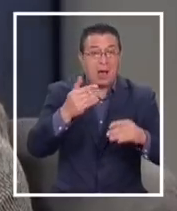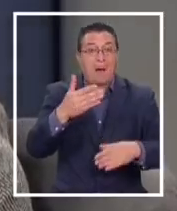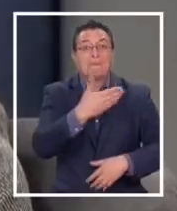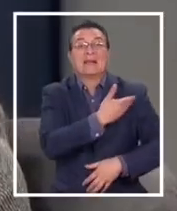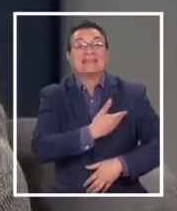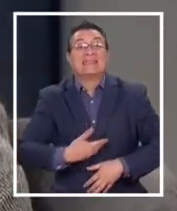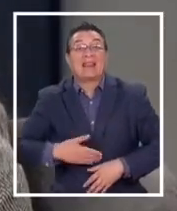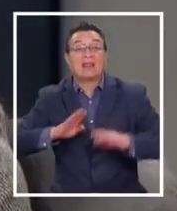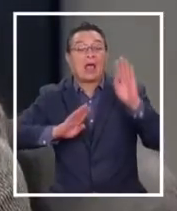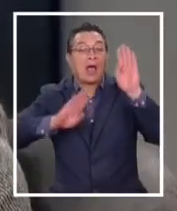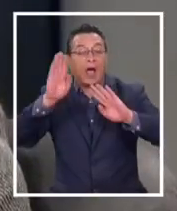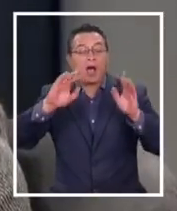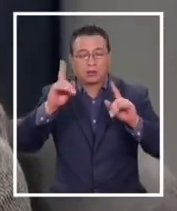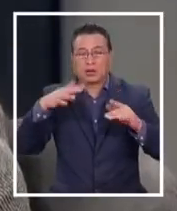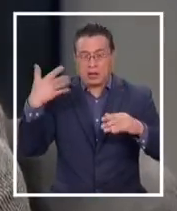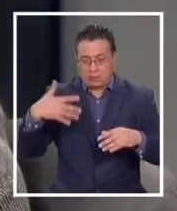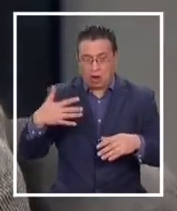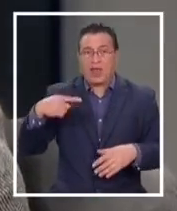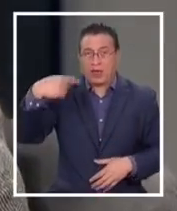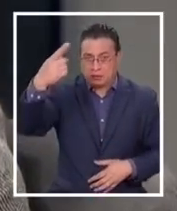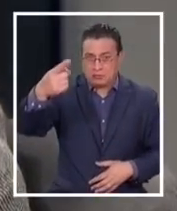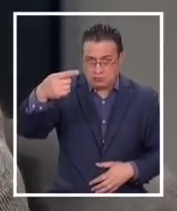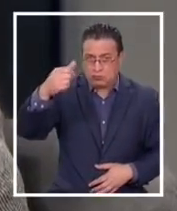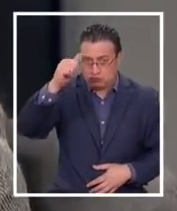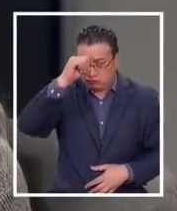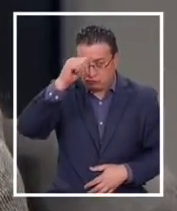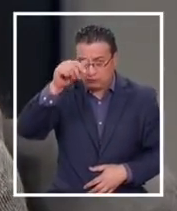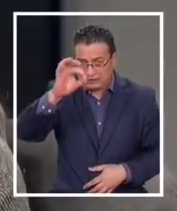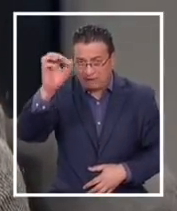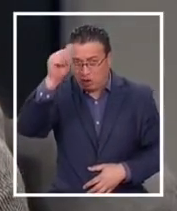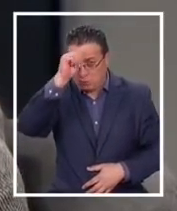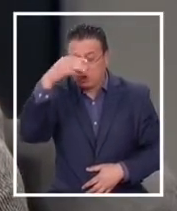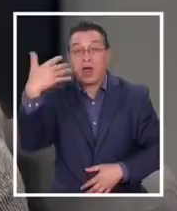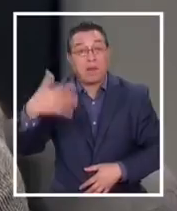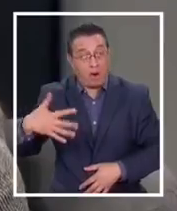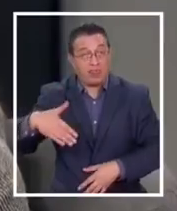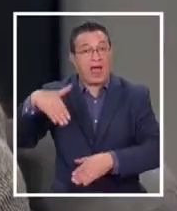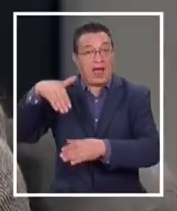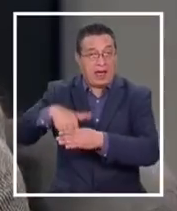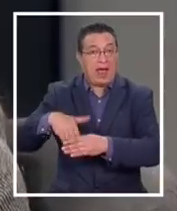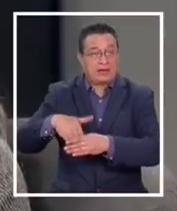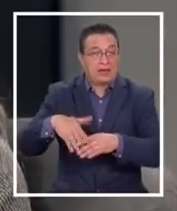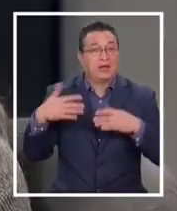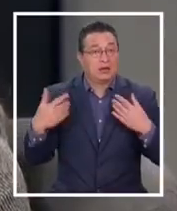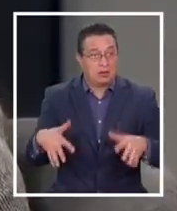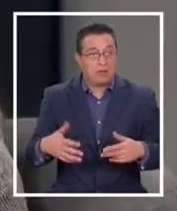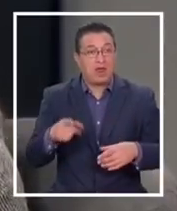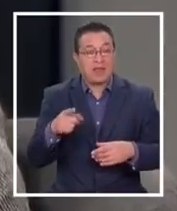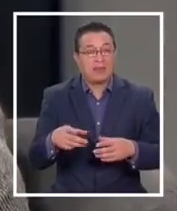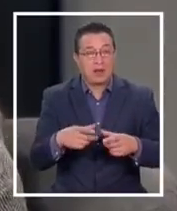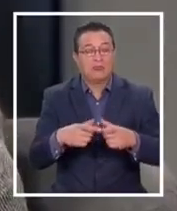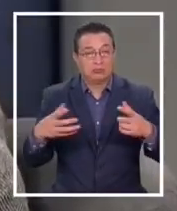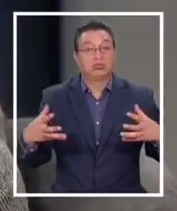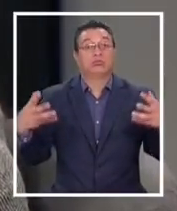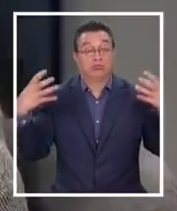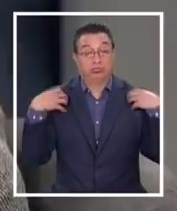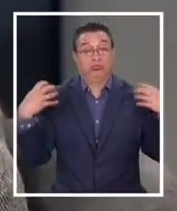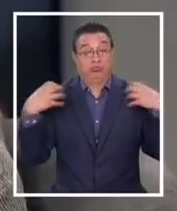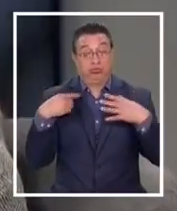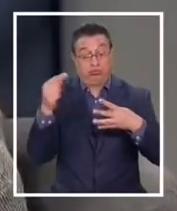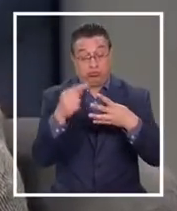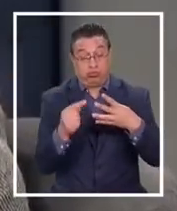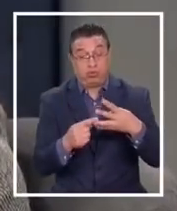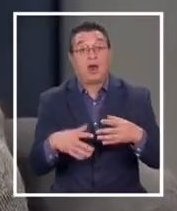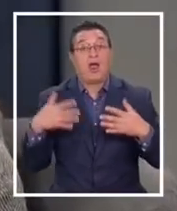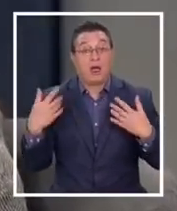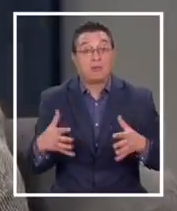un poco el peso de la importancia de la elección del próximo fin de semana. Es una elección importante, es una magnitud de cargos que hay que elegir no